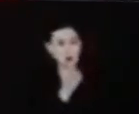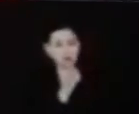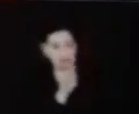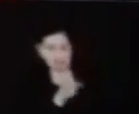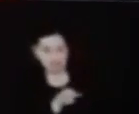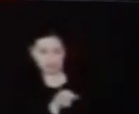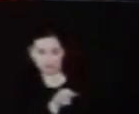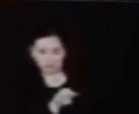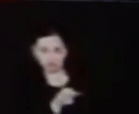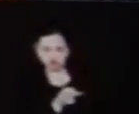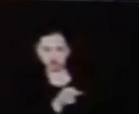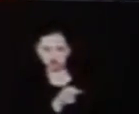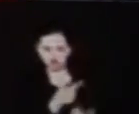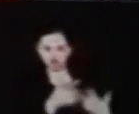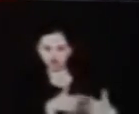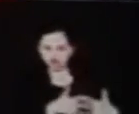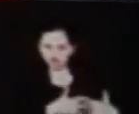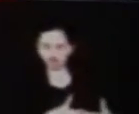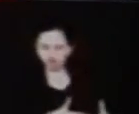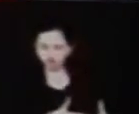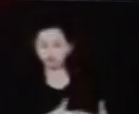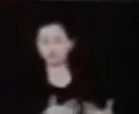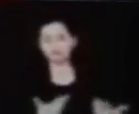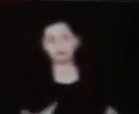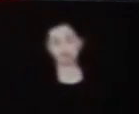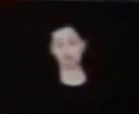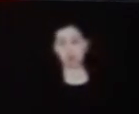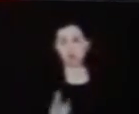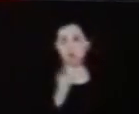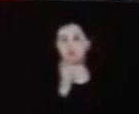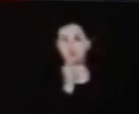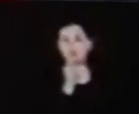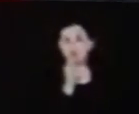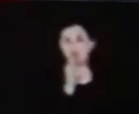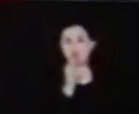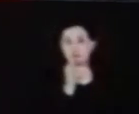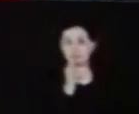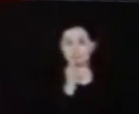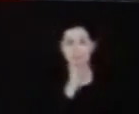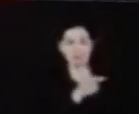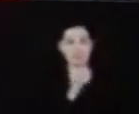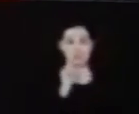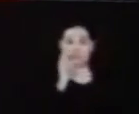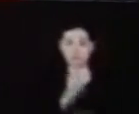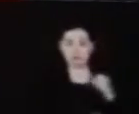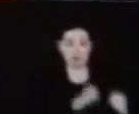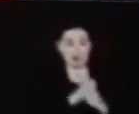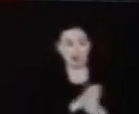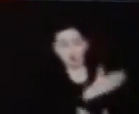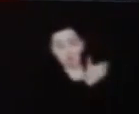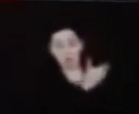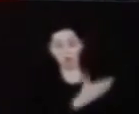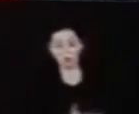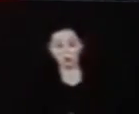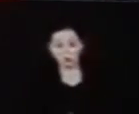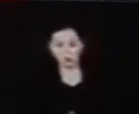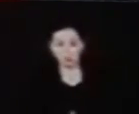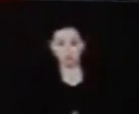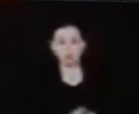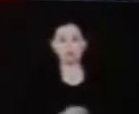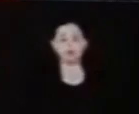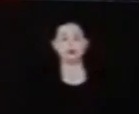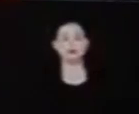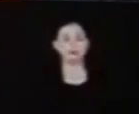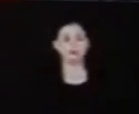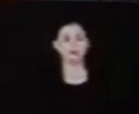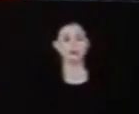Es indispensable aceptar que la Policía Federal, creada hace 20 años para suplir la labor